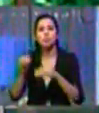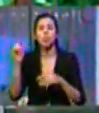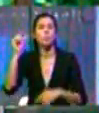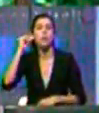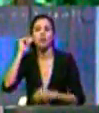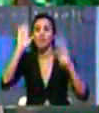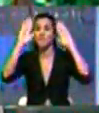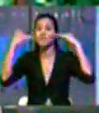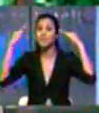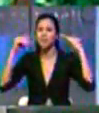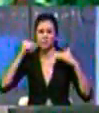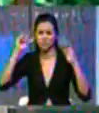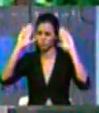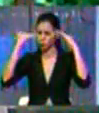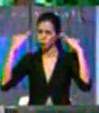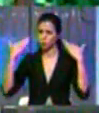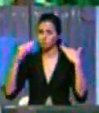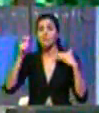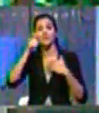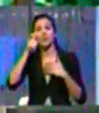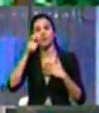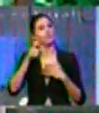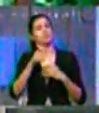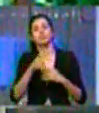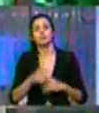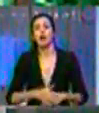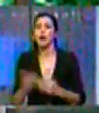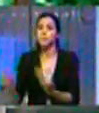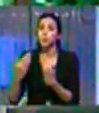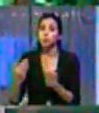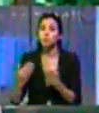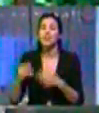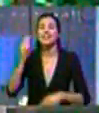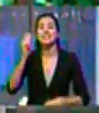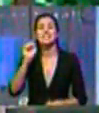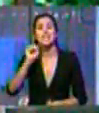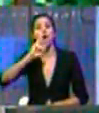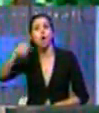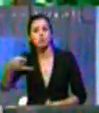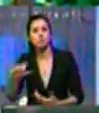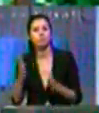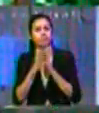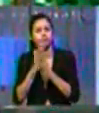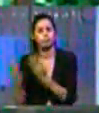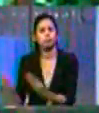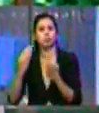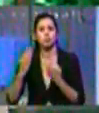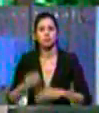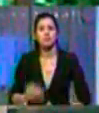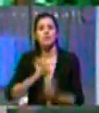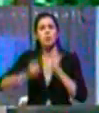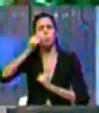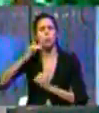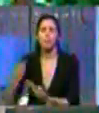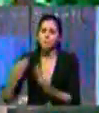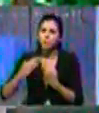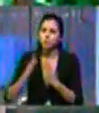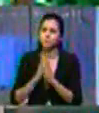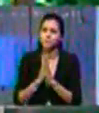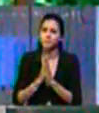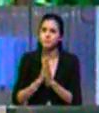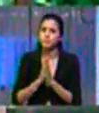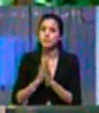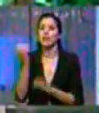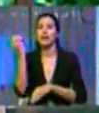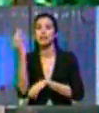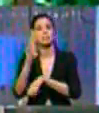Díaz. Pido apoyo del Poder Judicial, pido apoyo de la Defensoría del Pueblo. De la